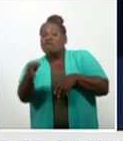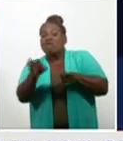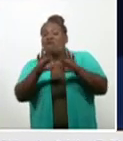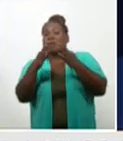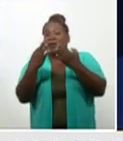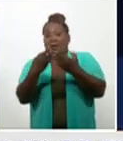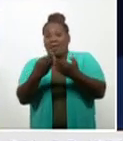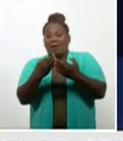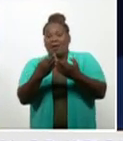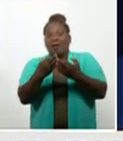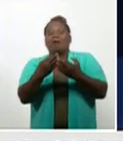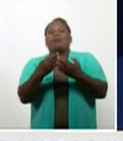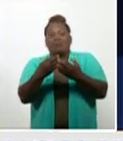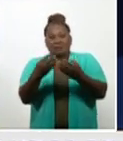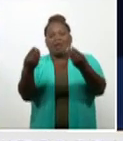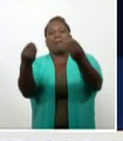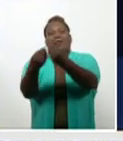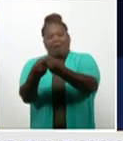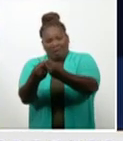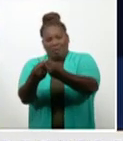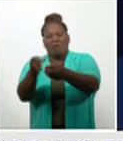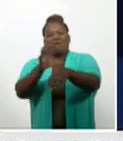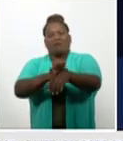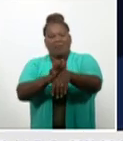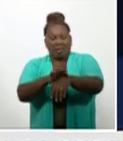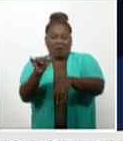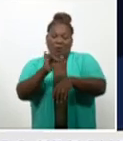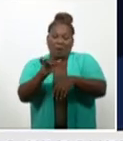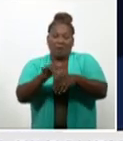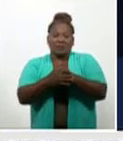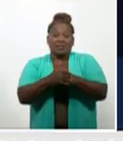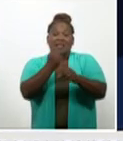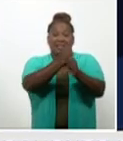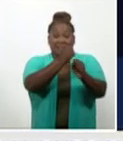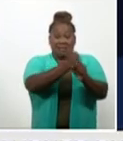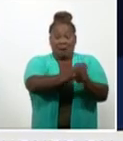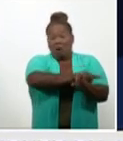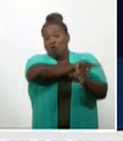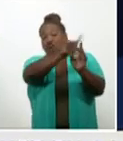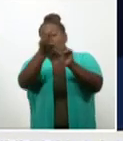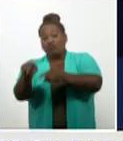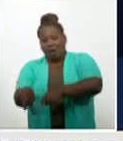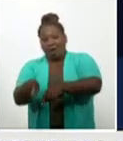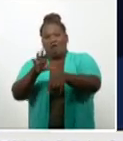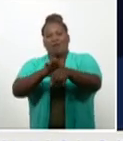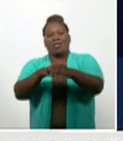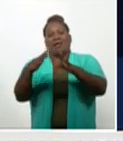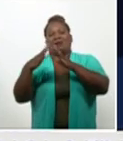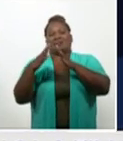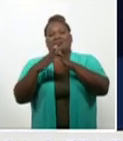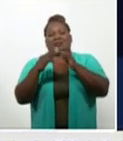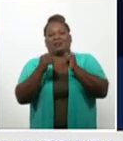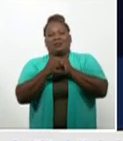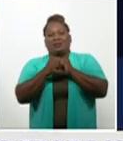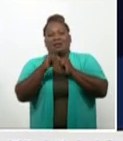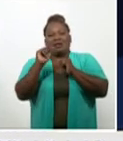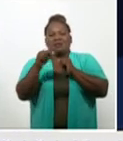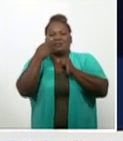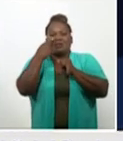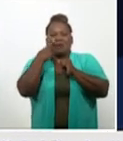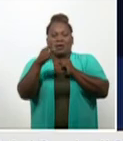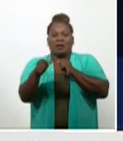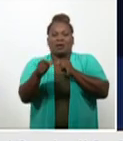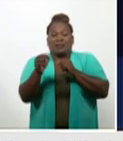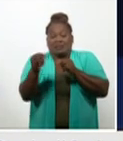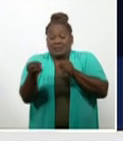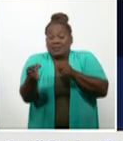se ha infectado una parte de la familia. Por lo tanto, ya pudiéramos abrir que hay un pequeño foco, una pequeña